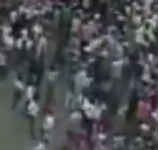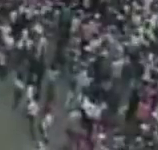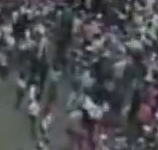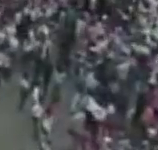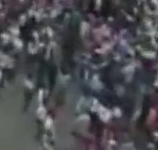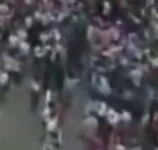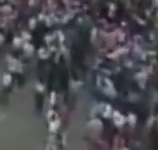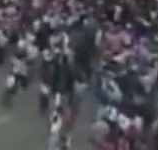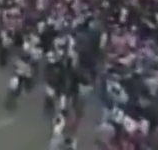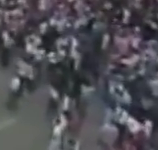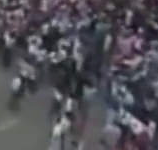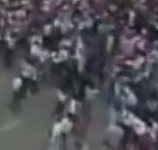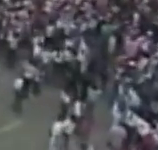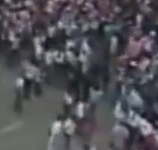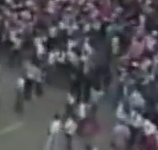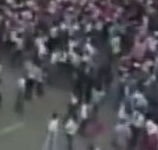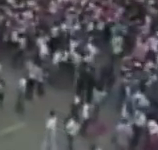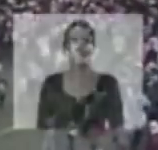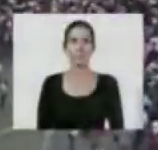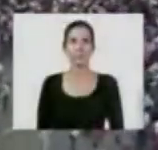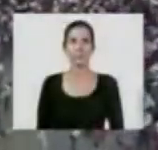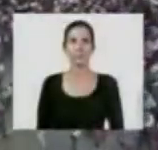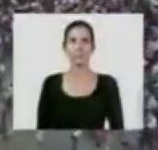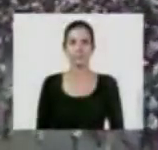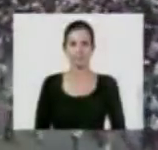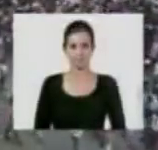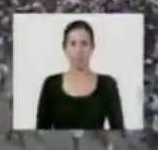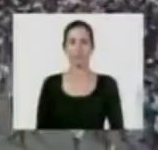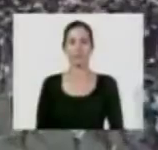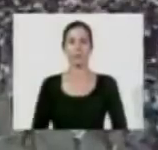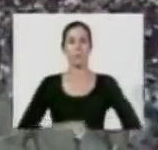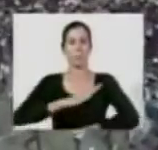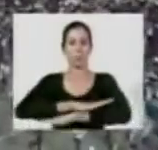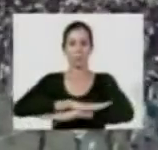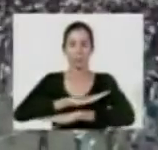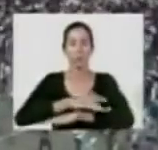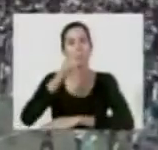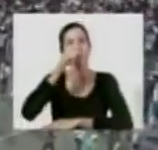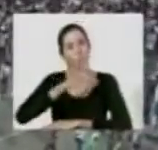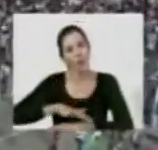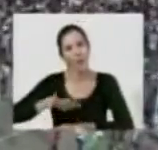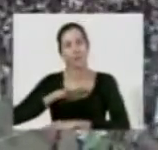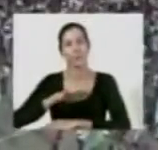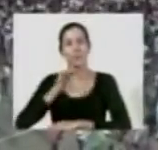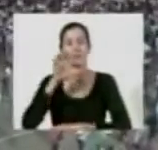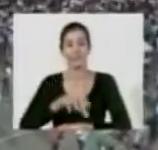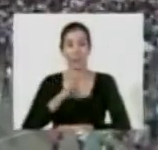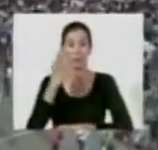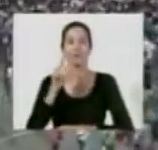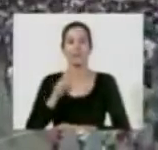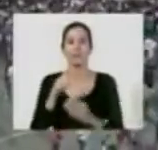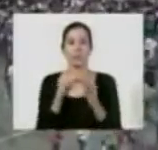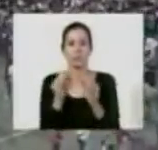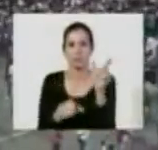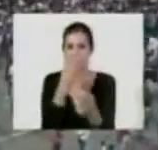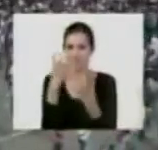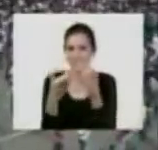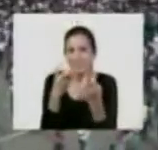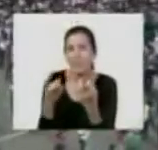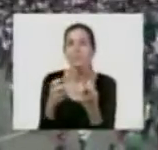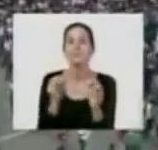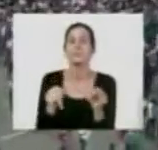también la parte de comportamiento, de conducta del pueblo del estado Lara y de todos los visitantes, que no